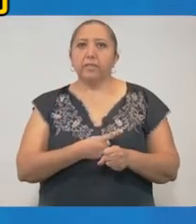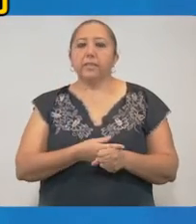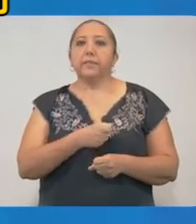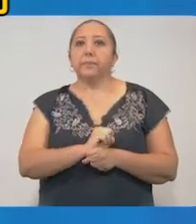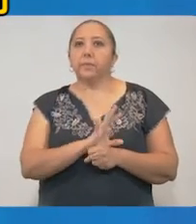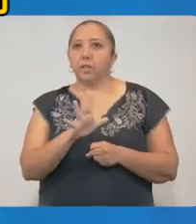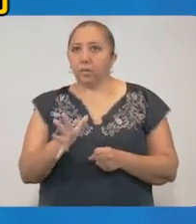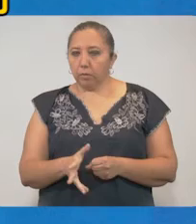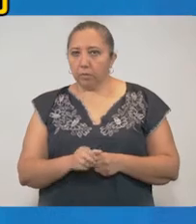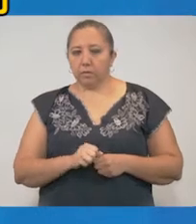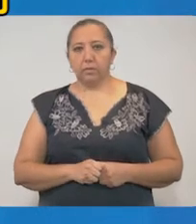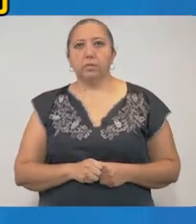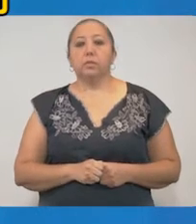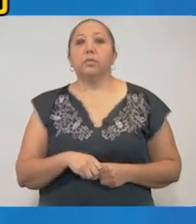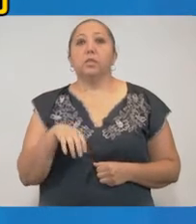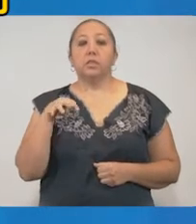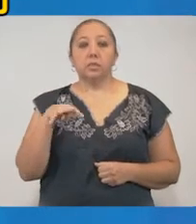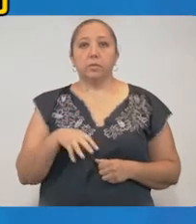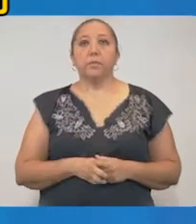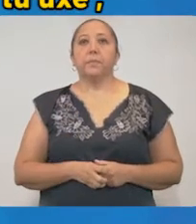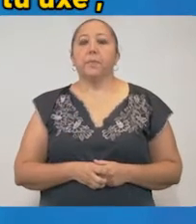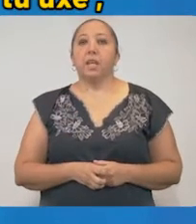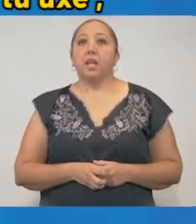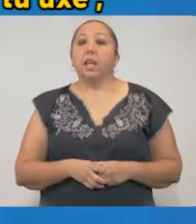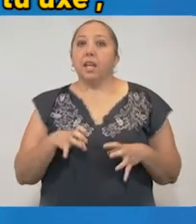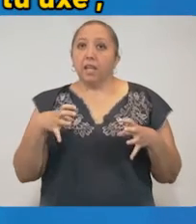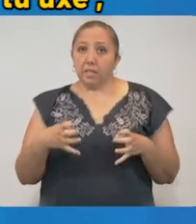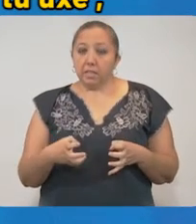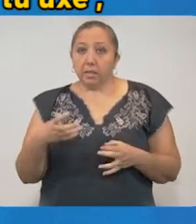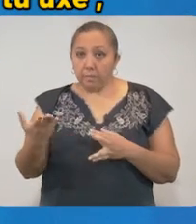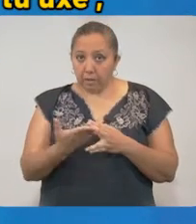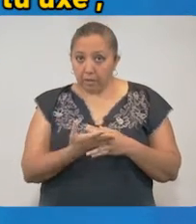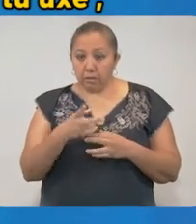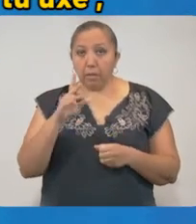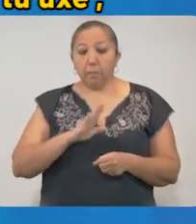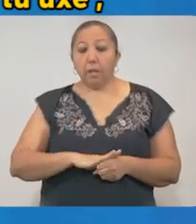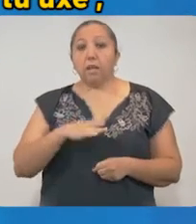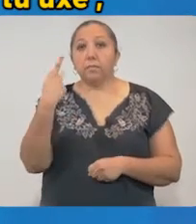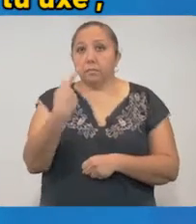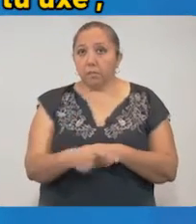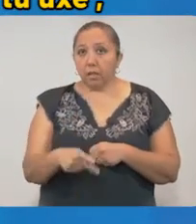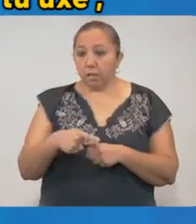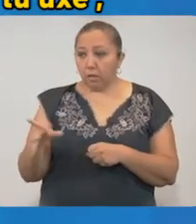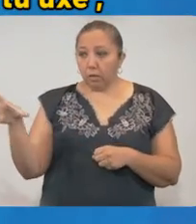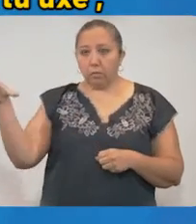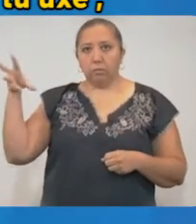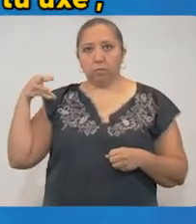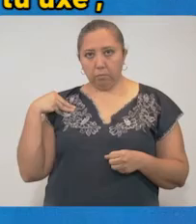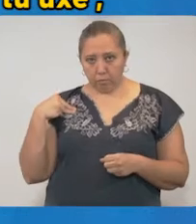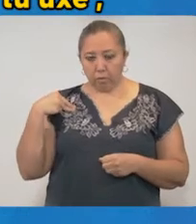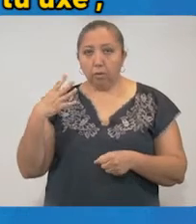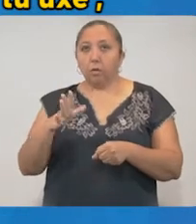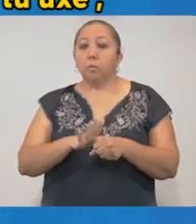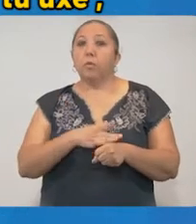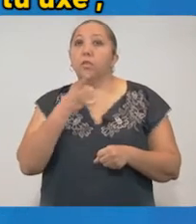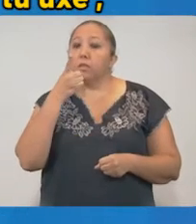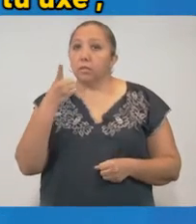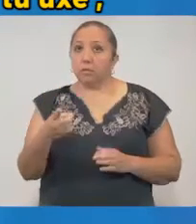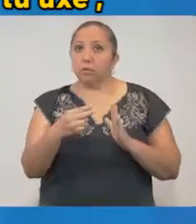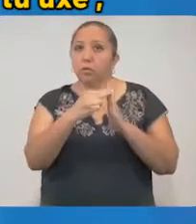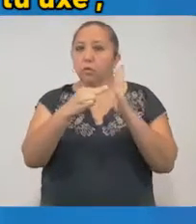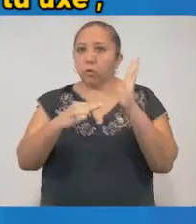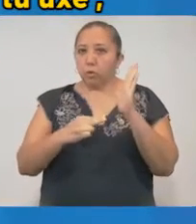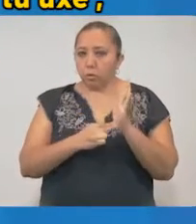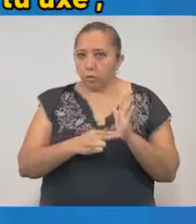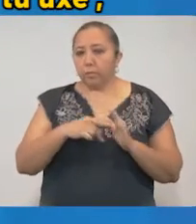sanitaria ocasionada por el coronavirus COVID-19. Esta fase es en la que se corre mayor riesgo de contagio, por lo que se han establecido